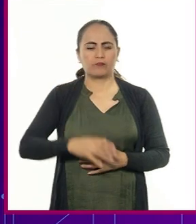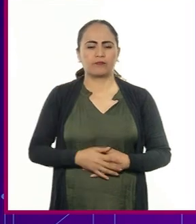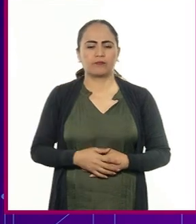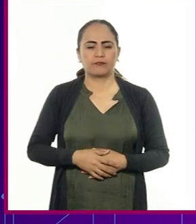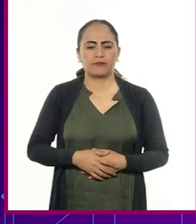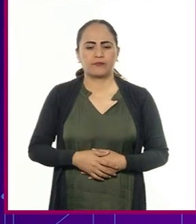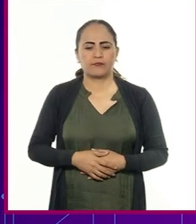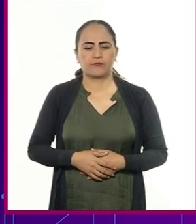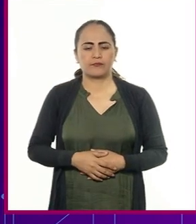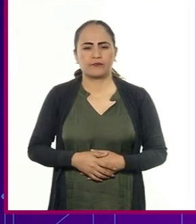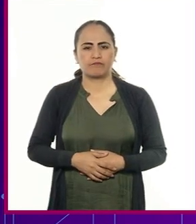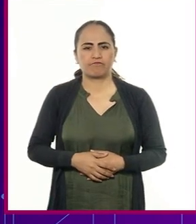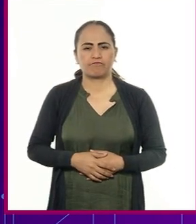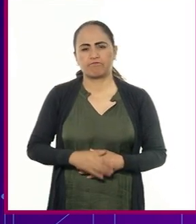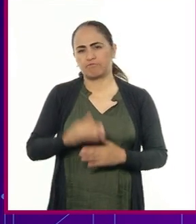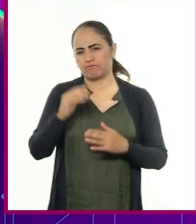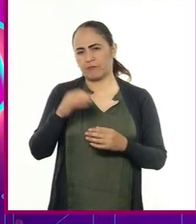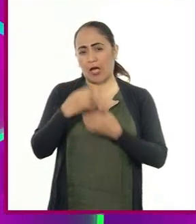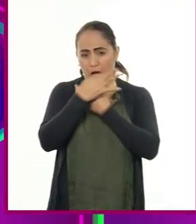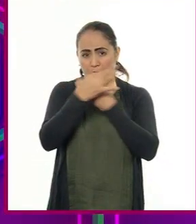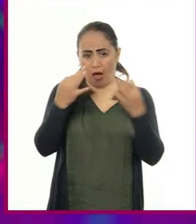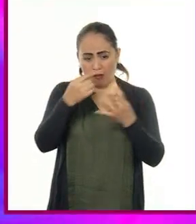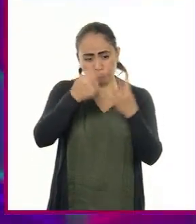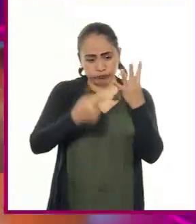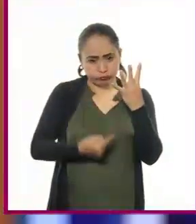las actividades menos declaradas.